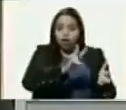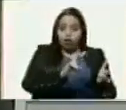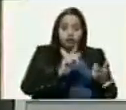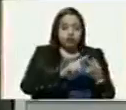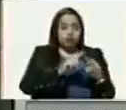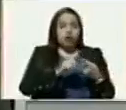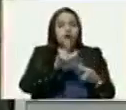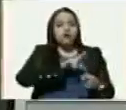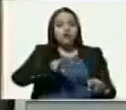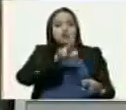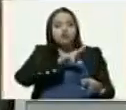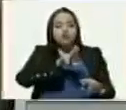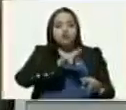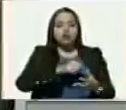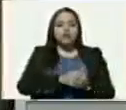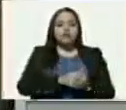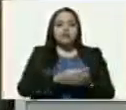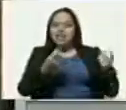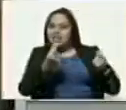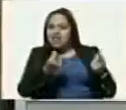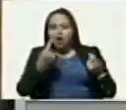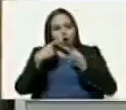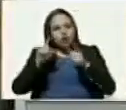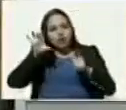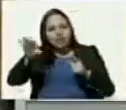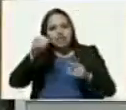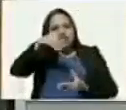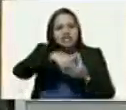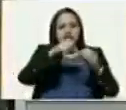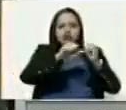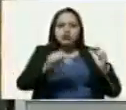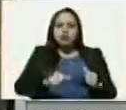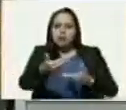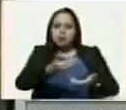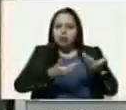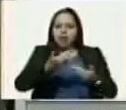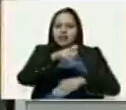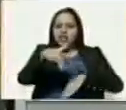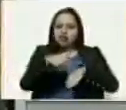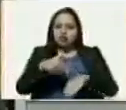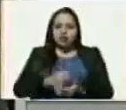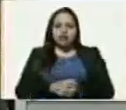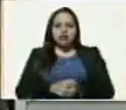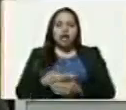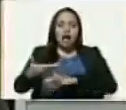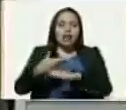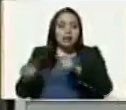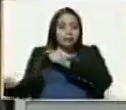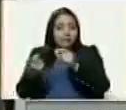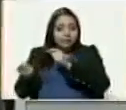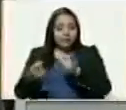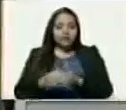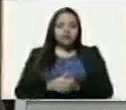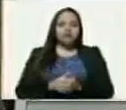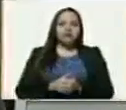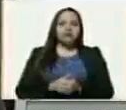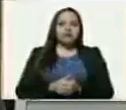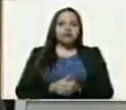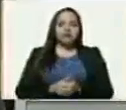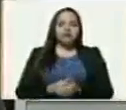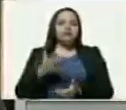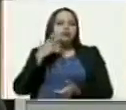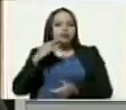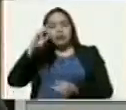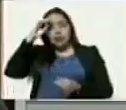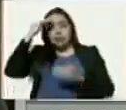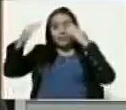utilización de la divisa dentro del sistema financiero nacional. Lo conversábamos en ese momento. Sí. Si Pedro Yajure tiene una cuenta